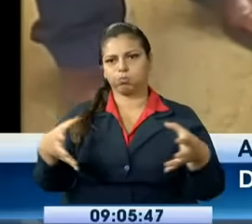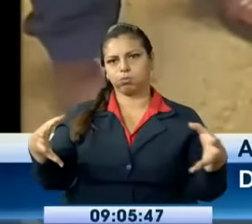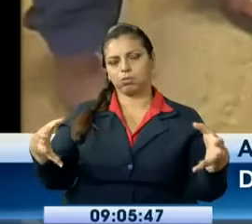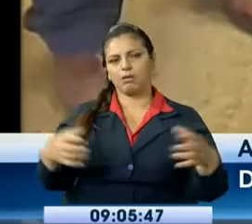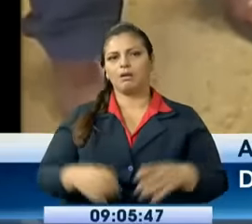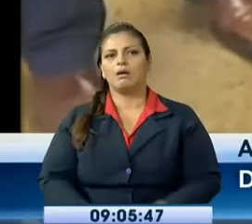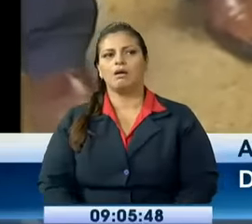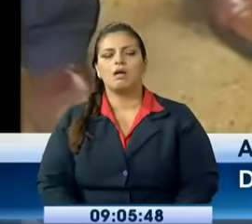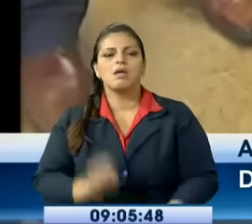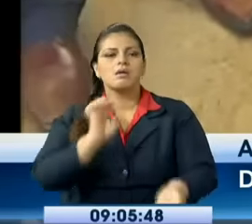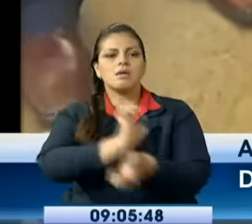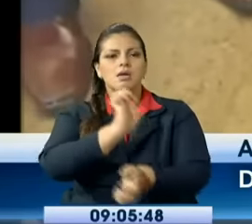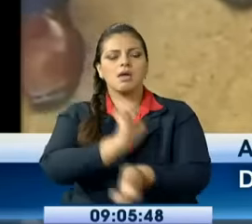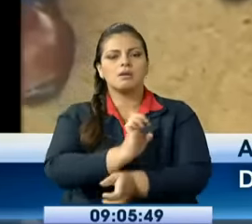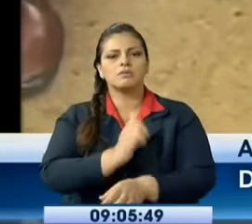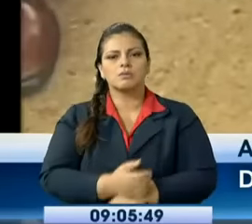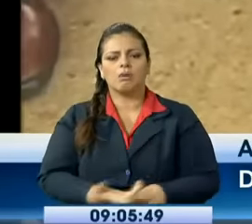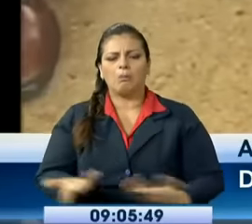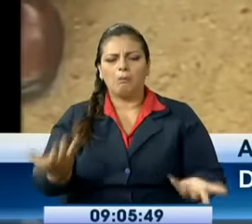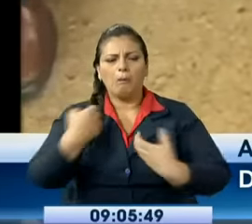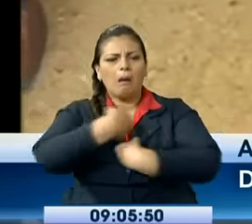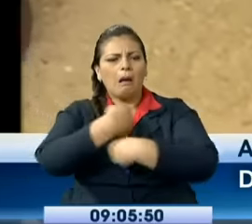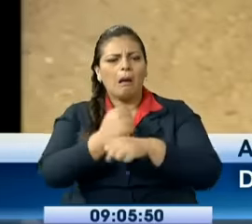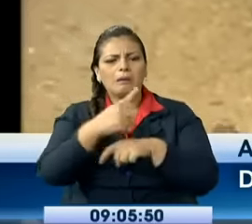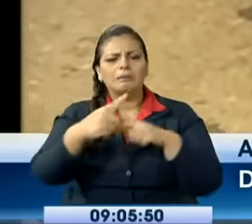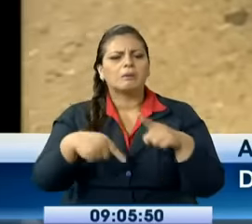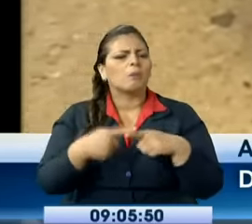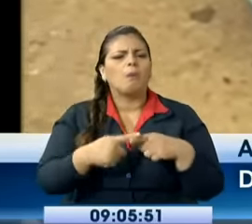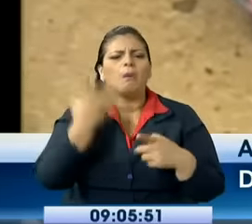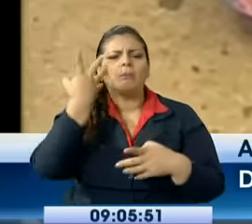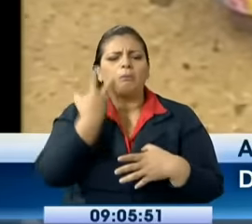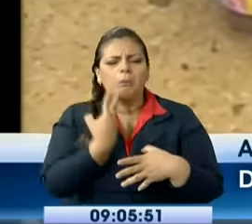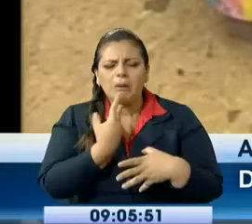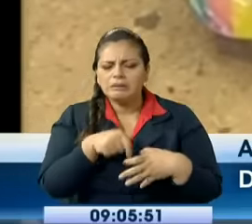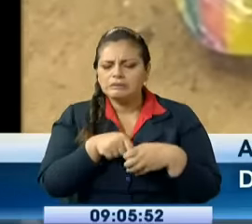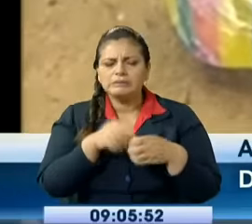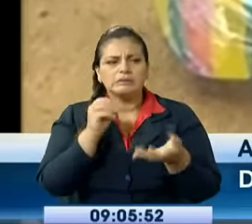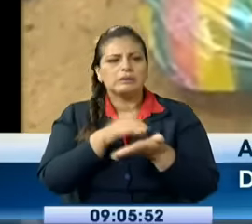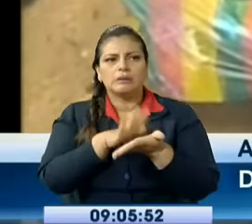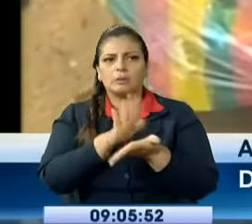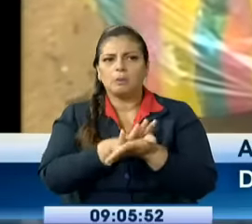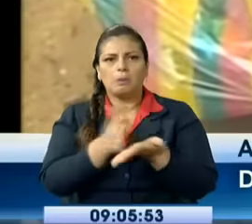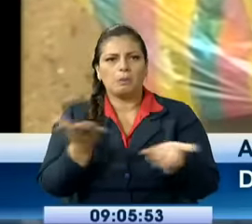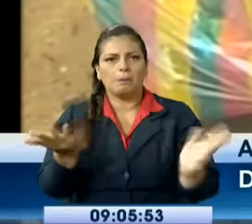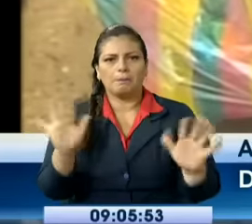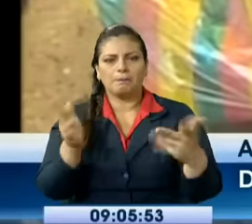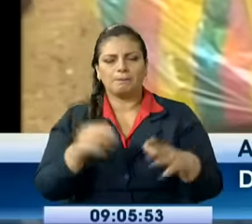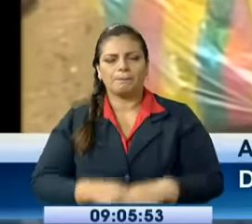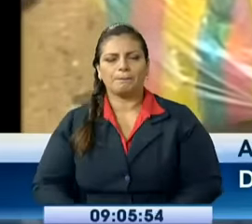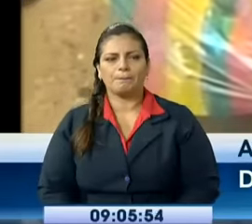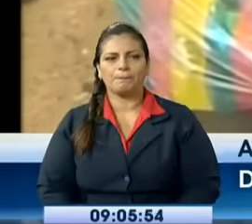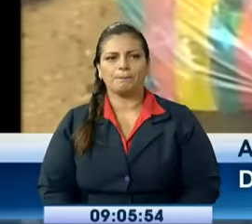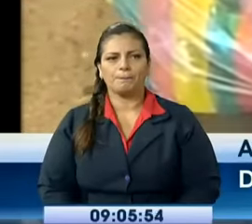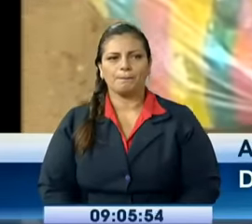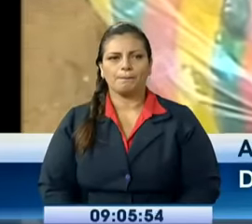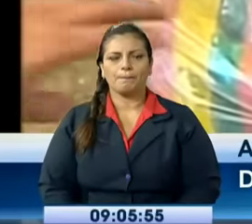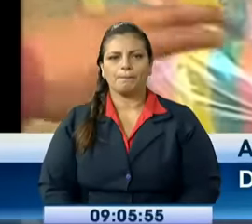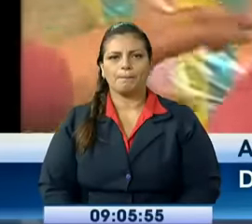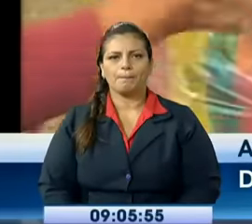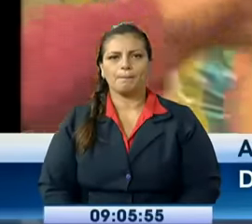los quesos que no tienen el registro sanitario, ni fecha de caducidad y que están a la